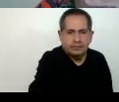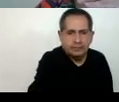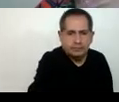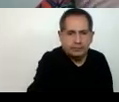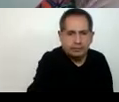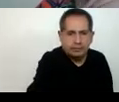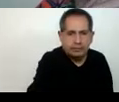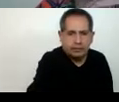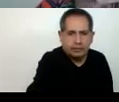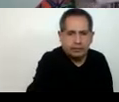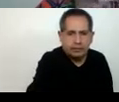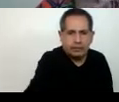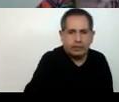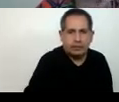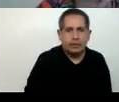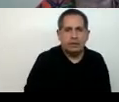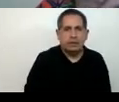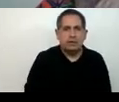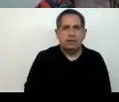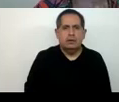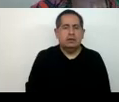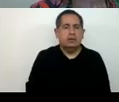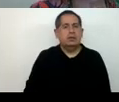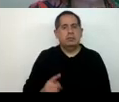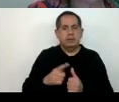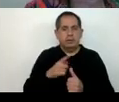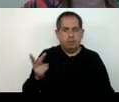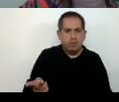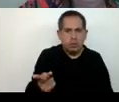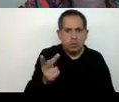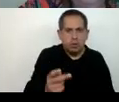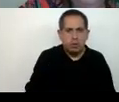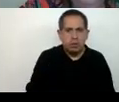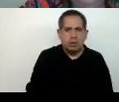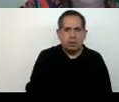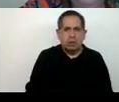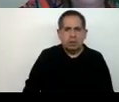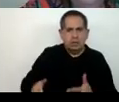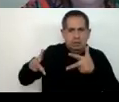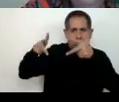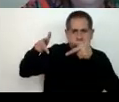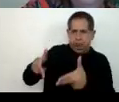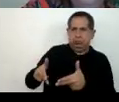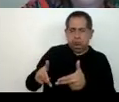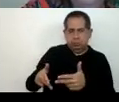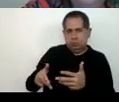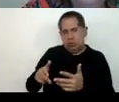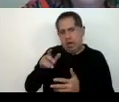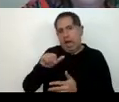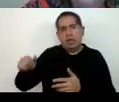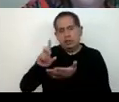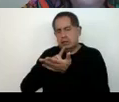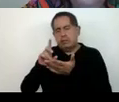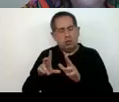Y la primera pregunta dice, si la esterilización no es una opción para las personas